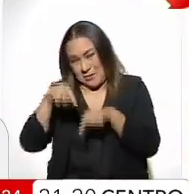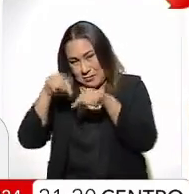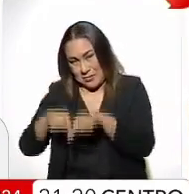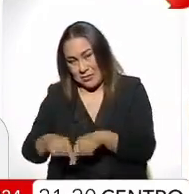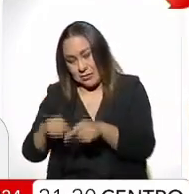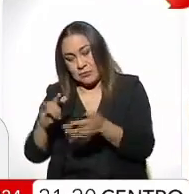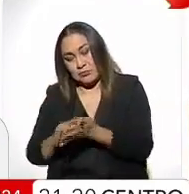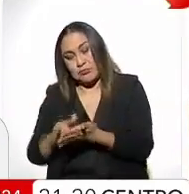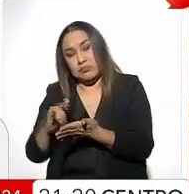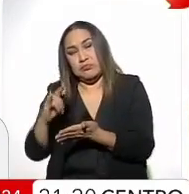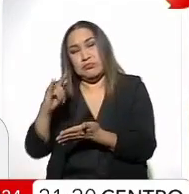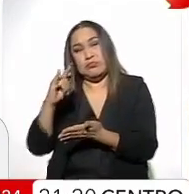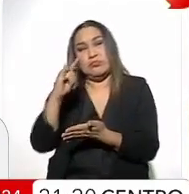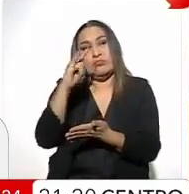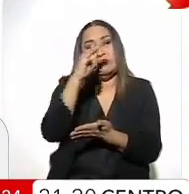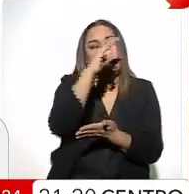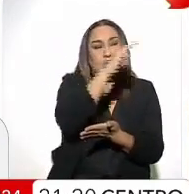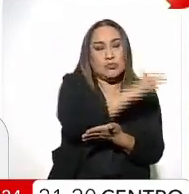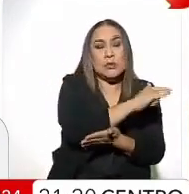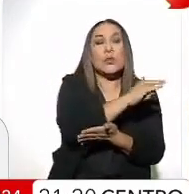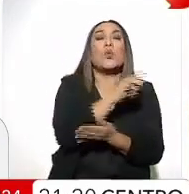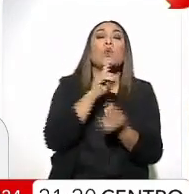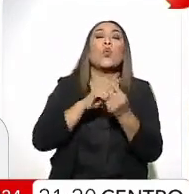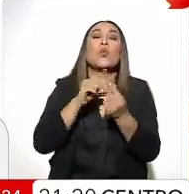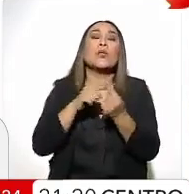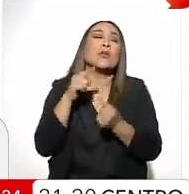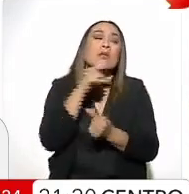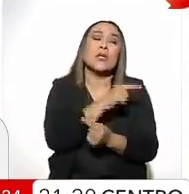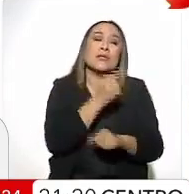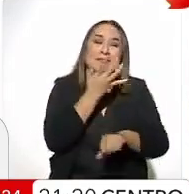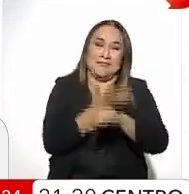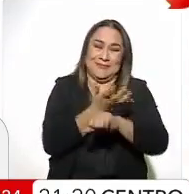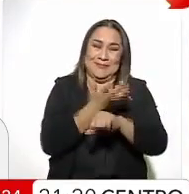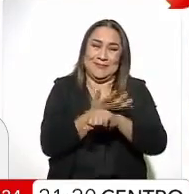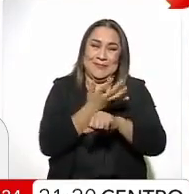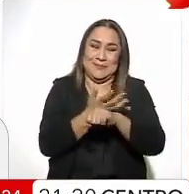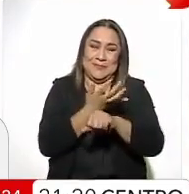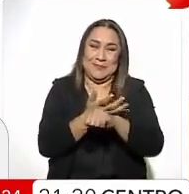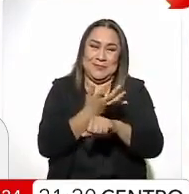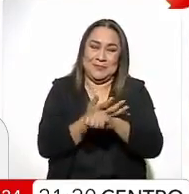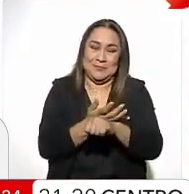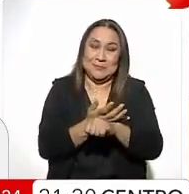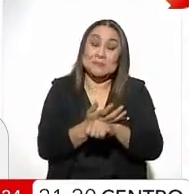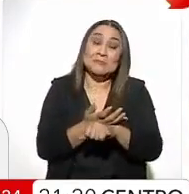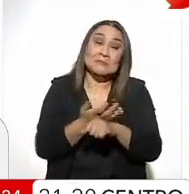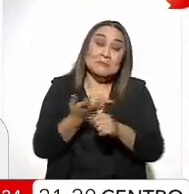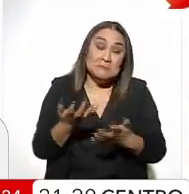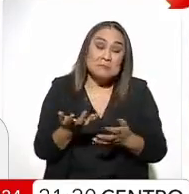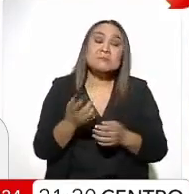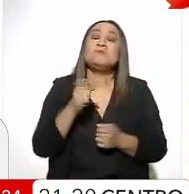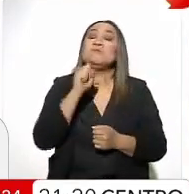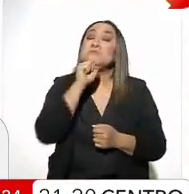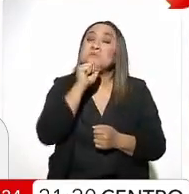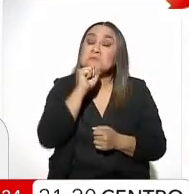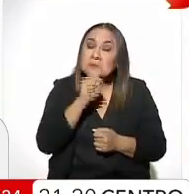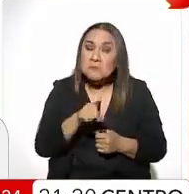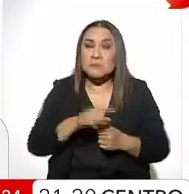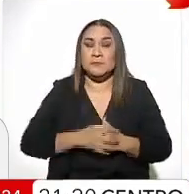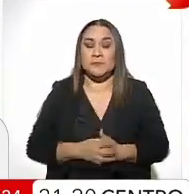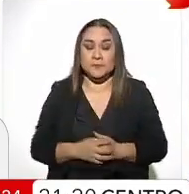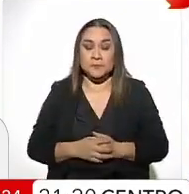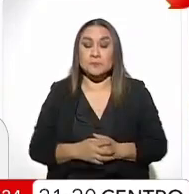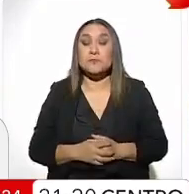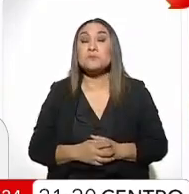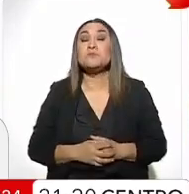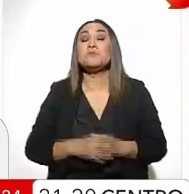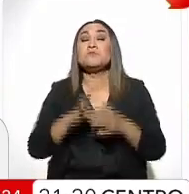y venía rumbo a los Estados Unidos. Y en ese momento también se